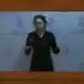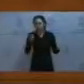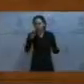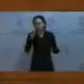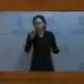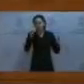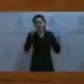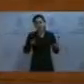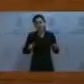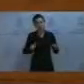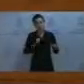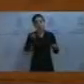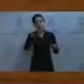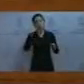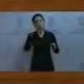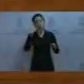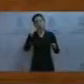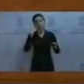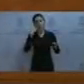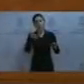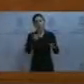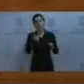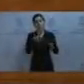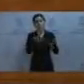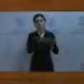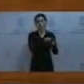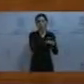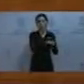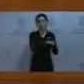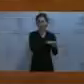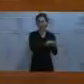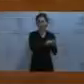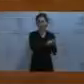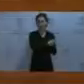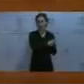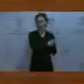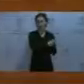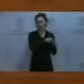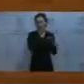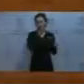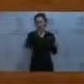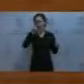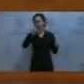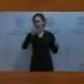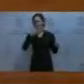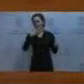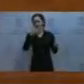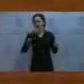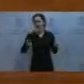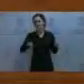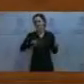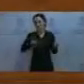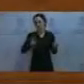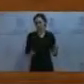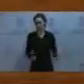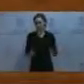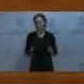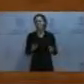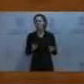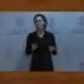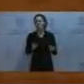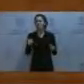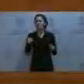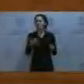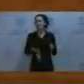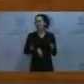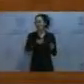acuerdo usted y sus socios, que yo me he fijado, y el señor Ovidio, que es bastante más joven que yo, cuando esto de Jesús debía tener 20